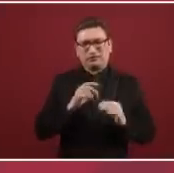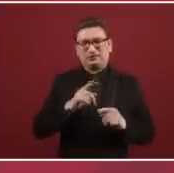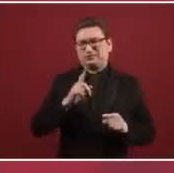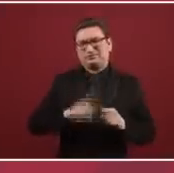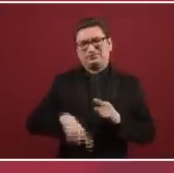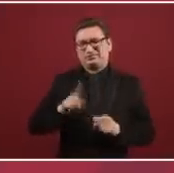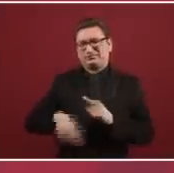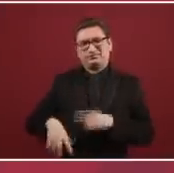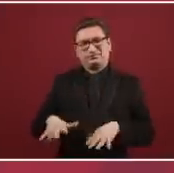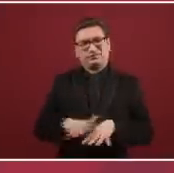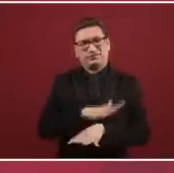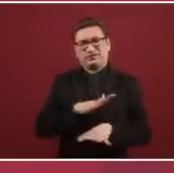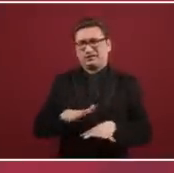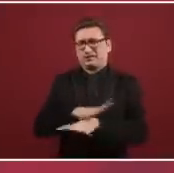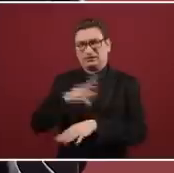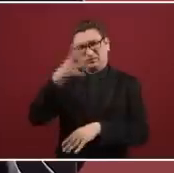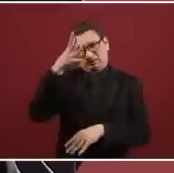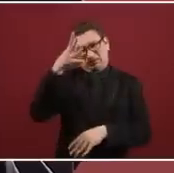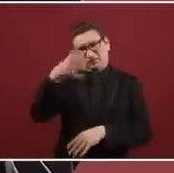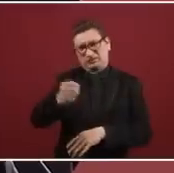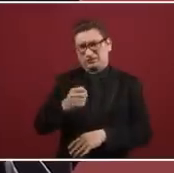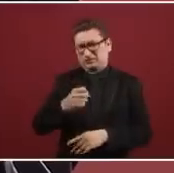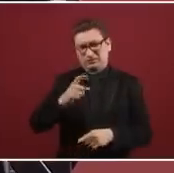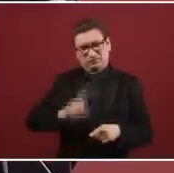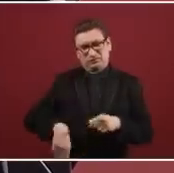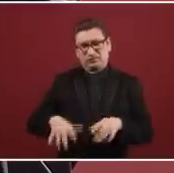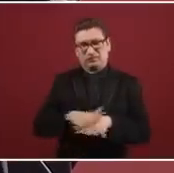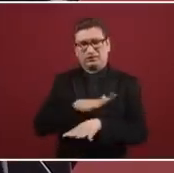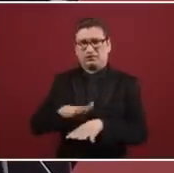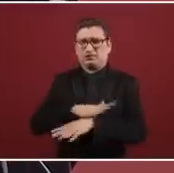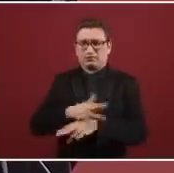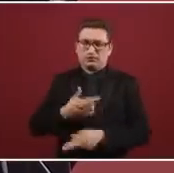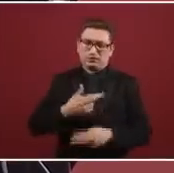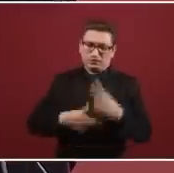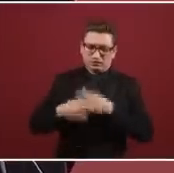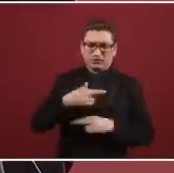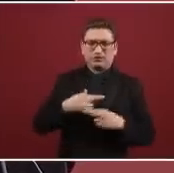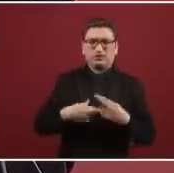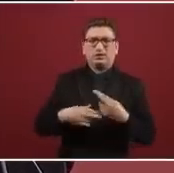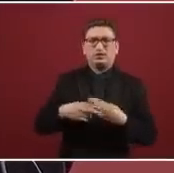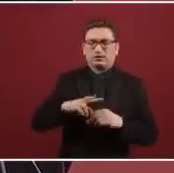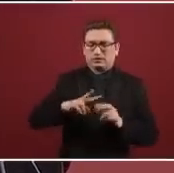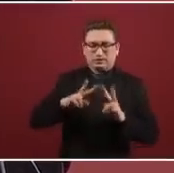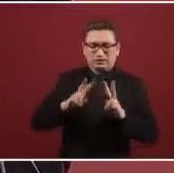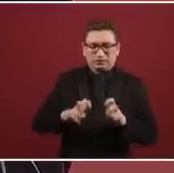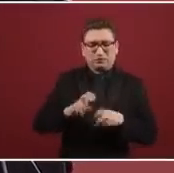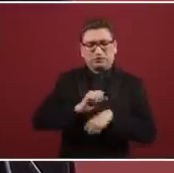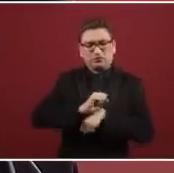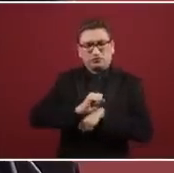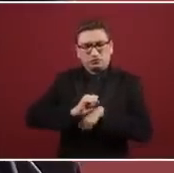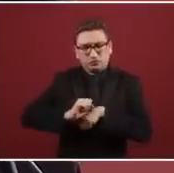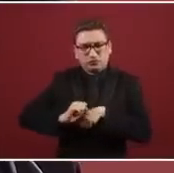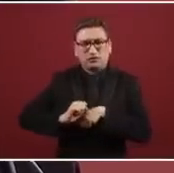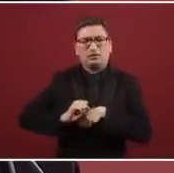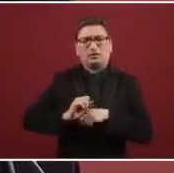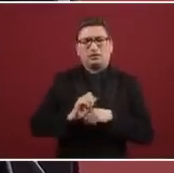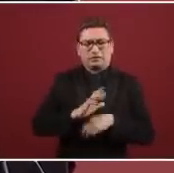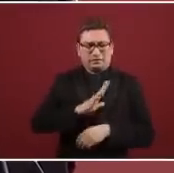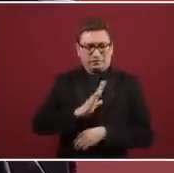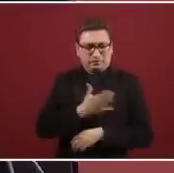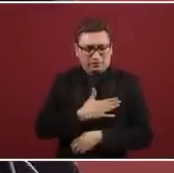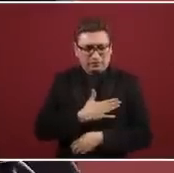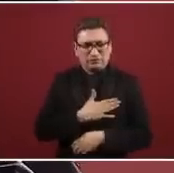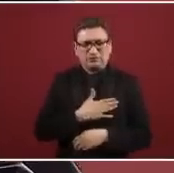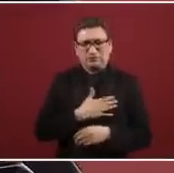los términos, los conceptos, las palabras, regresar al castellano, hablar Castilla, como